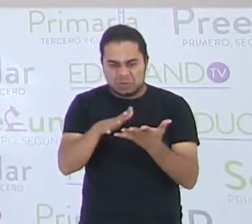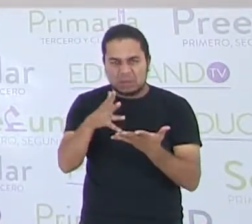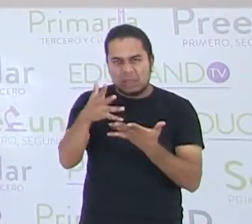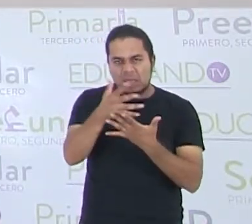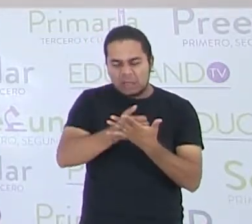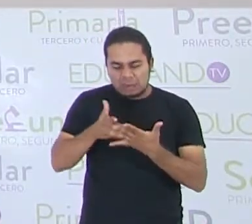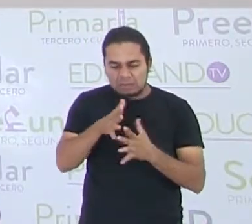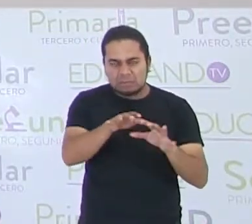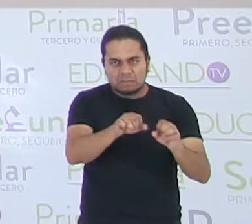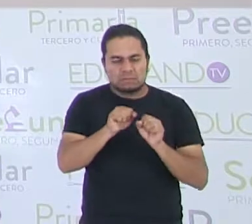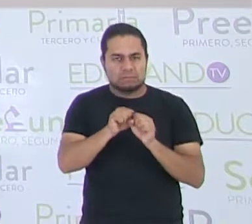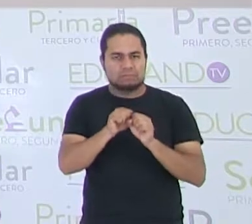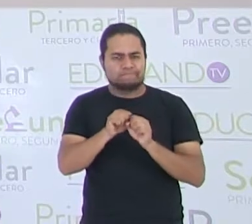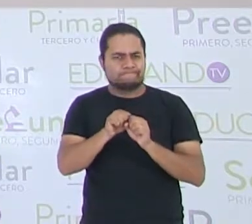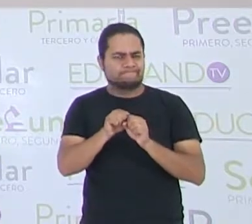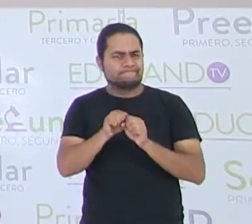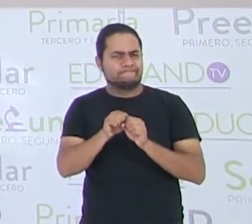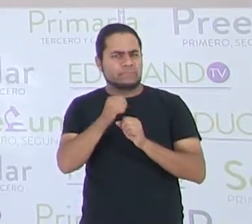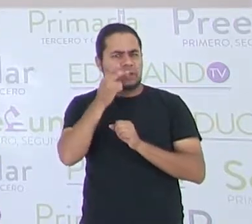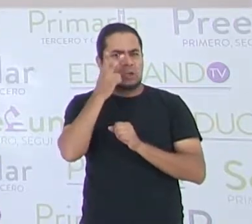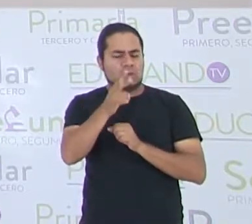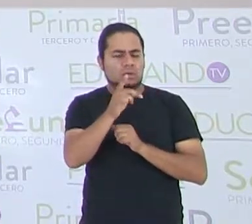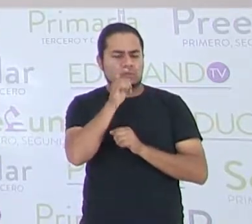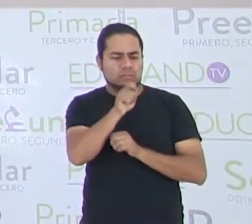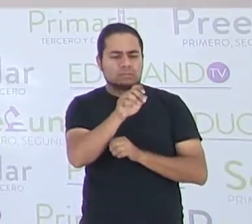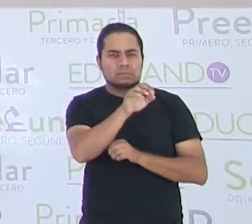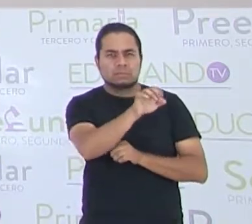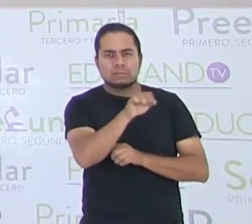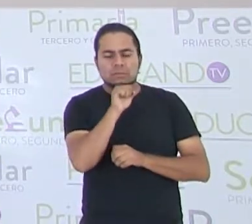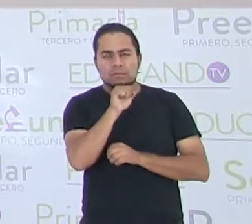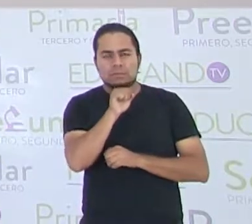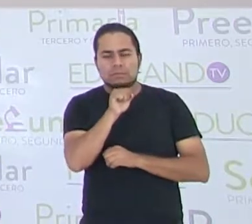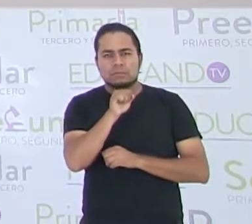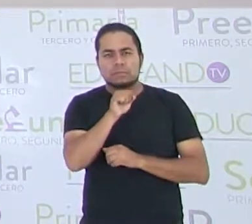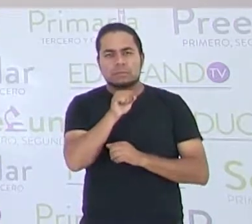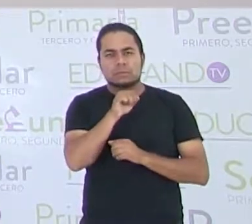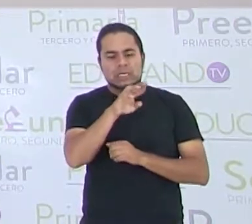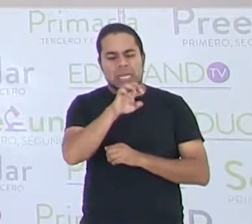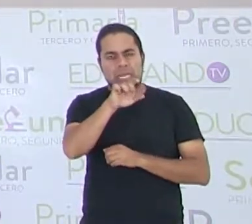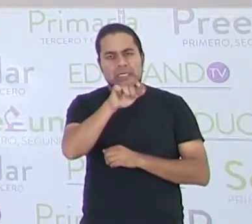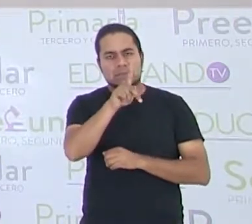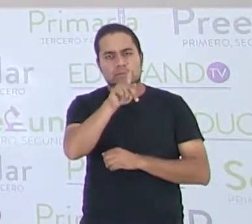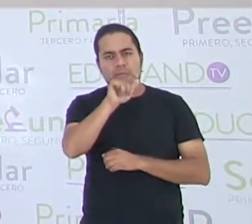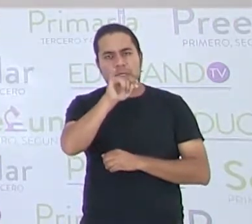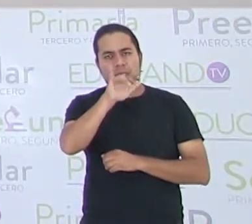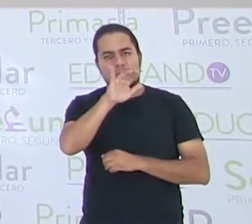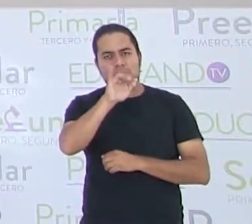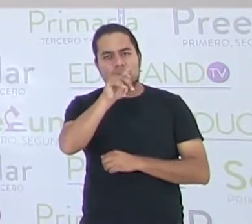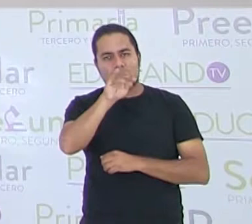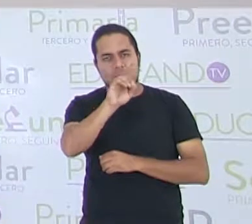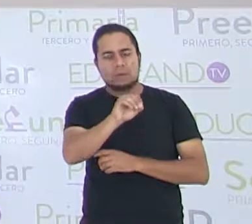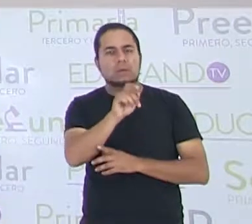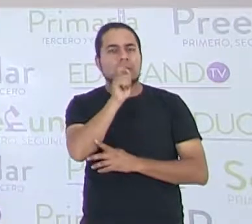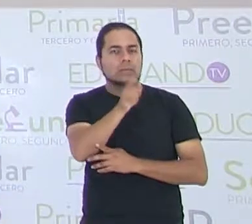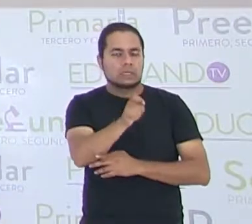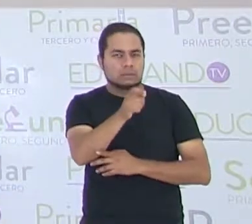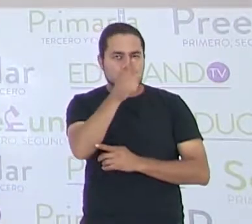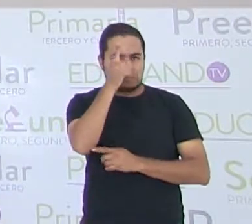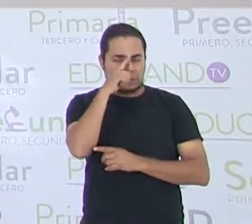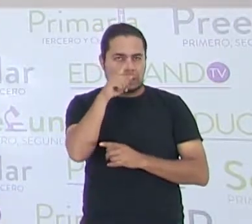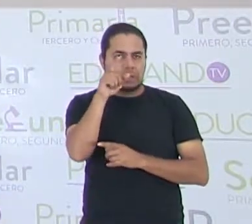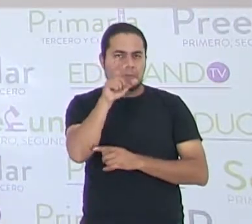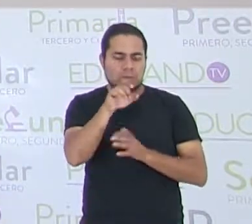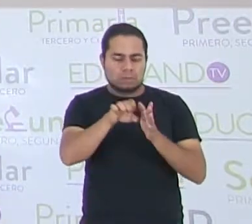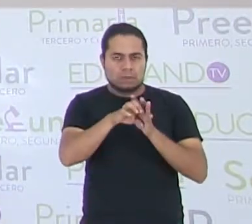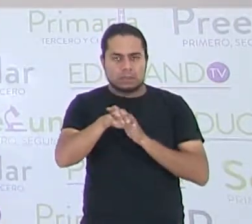de pescadores. Tiene dos significados. El explícito se refiere a que cuando el río